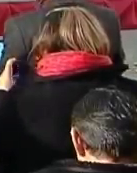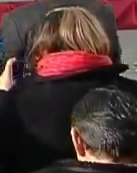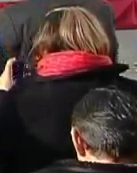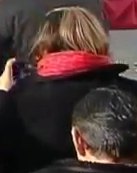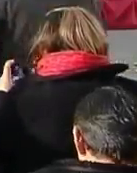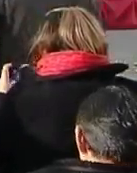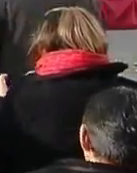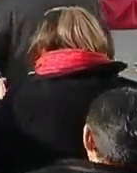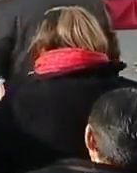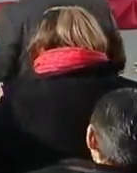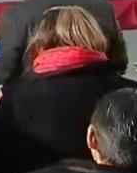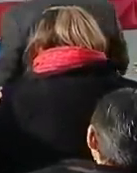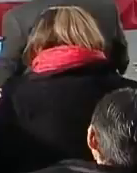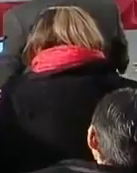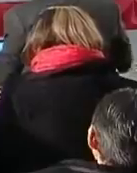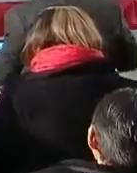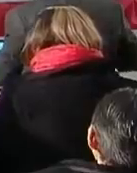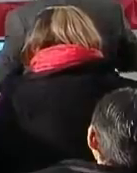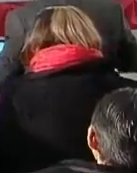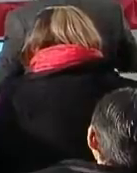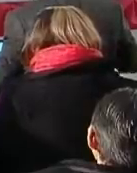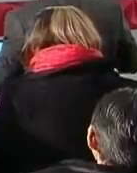dependía de los ingresos petroleros.